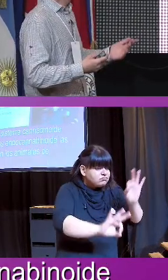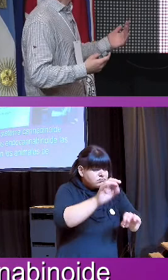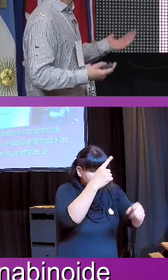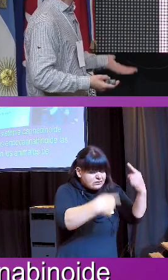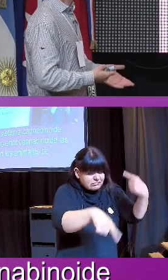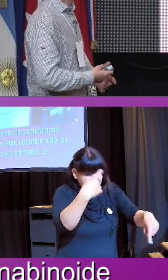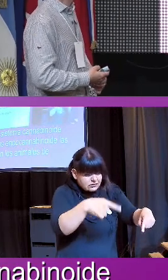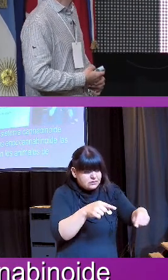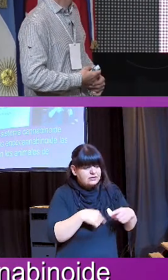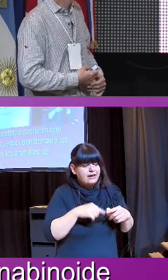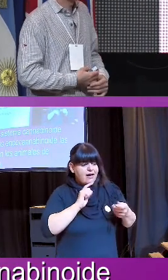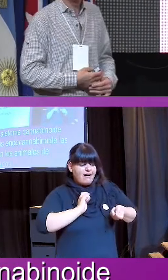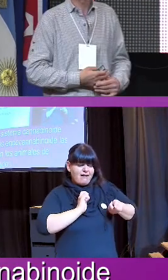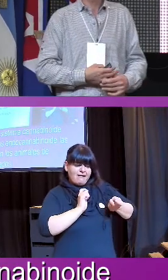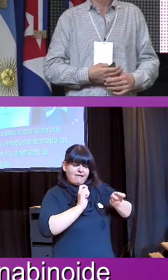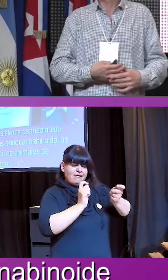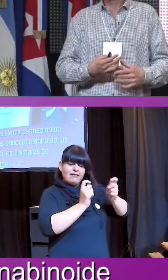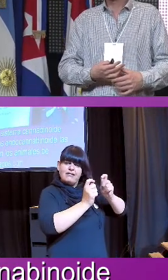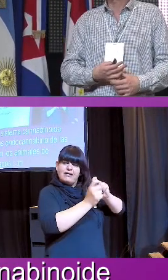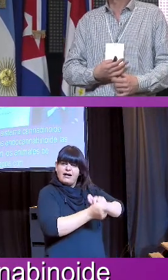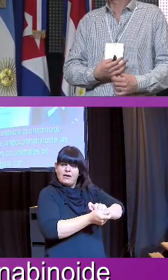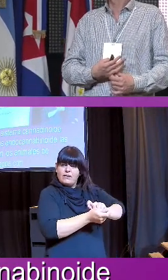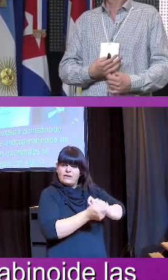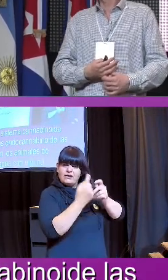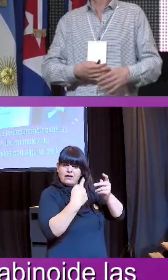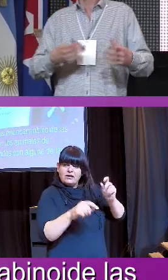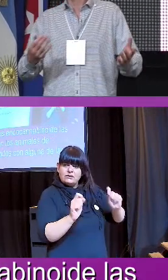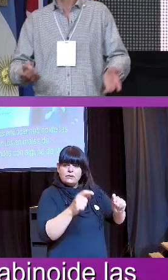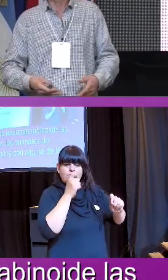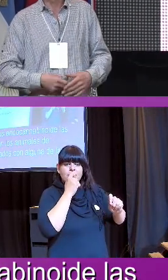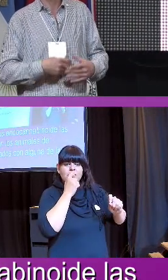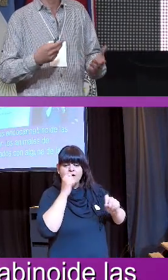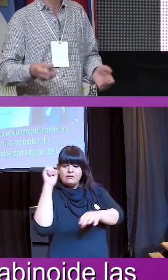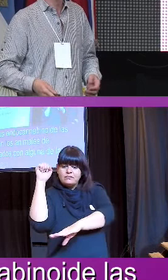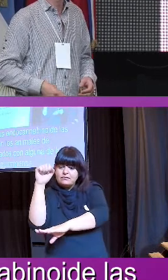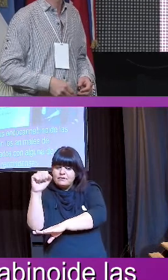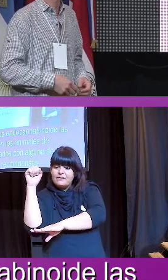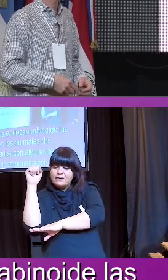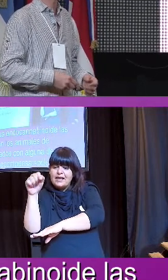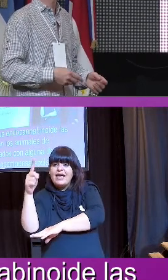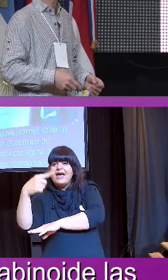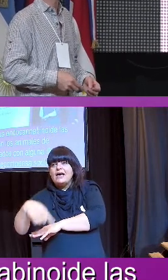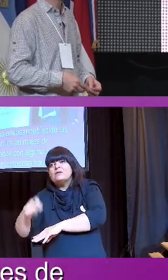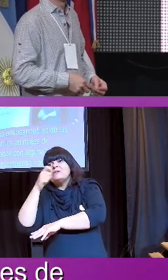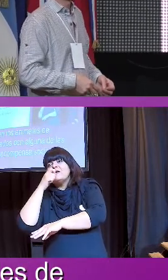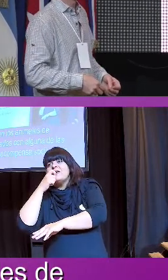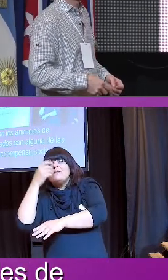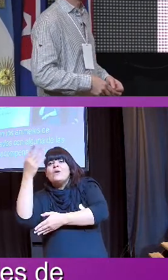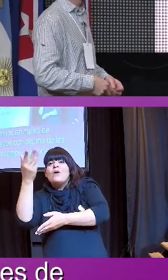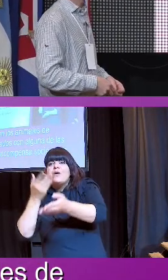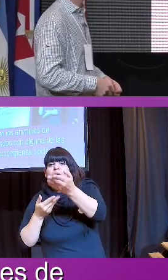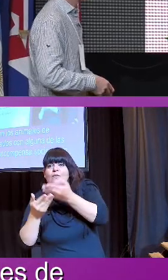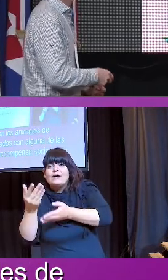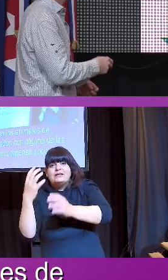cambios relacionados con algunas de las características del autismo, con la recompensa social, la sociabilidad, ¿sí?,